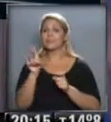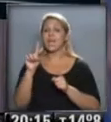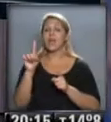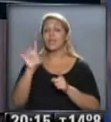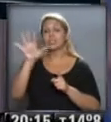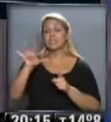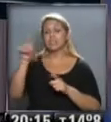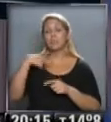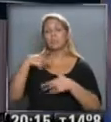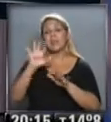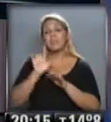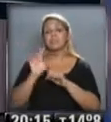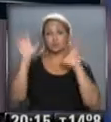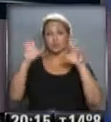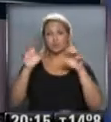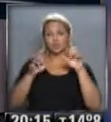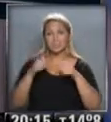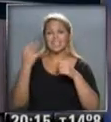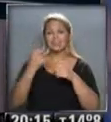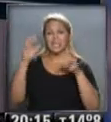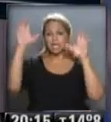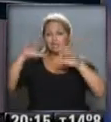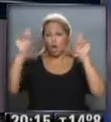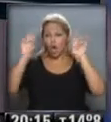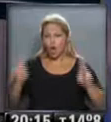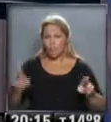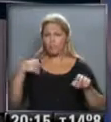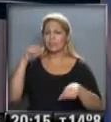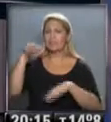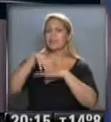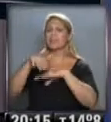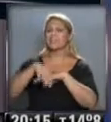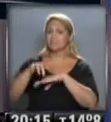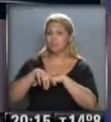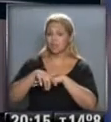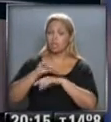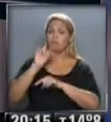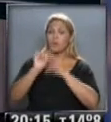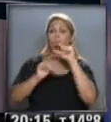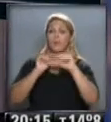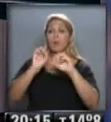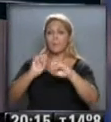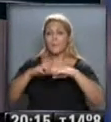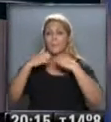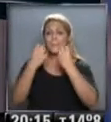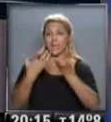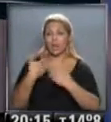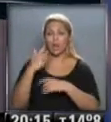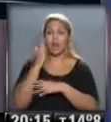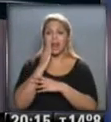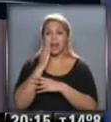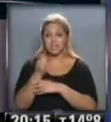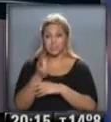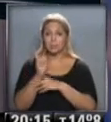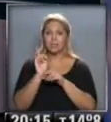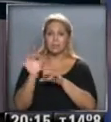allí la probabilidad de lluvias, algunas tormentas principalmente en la provincia de Misiones, pero ya desde el sur lentamente irá mejorando el tiempo a partir de la tarde, porque